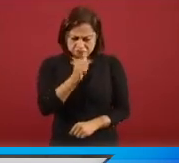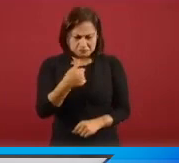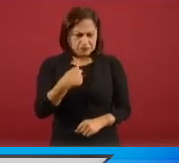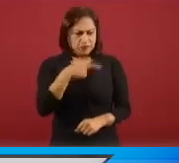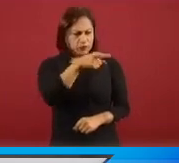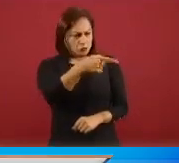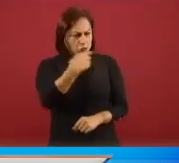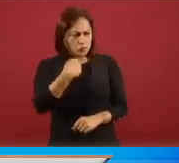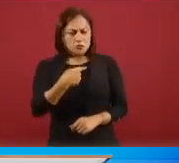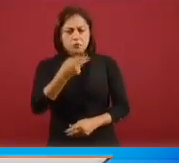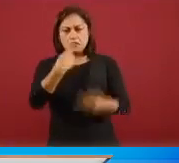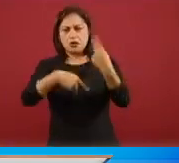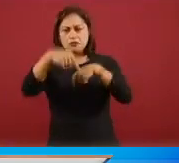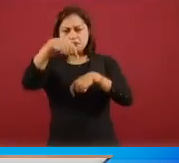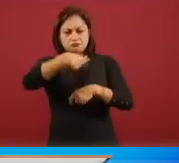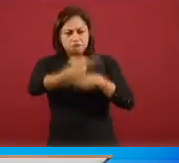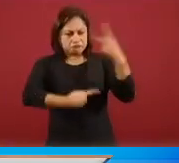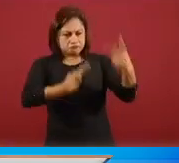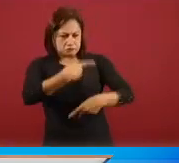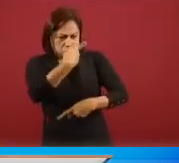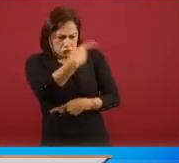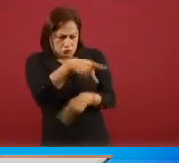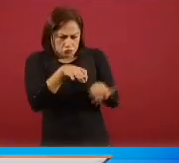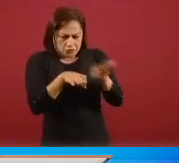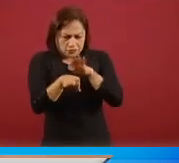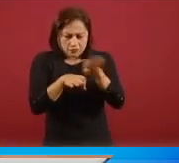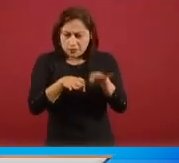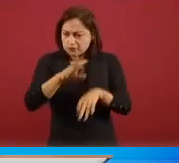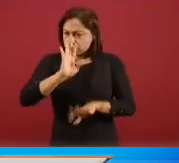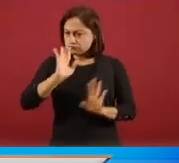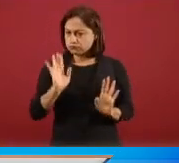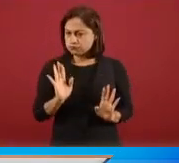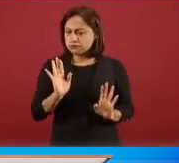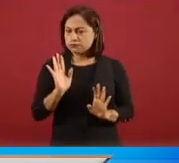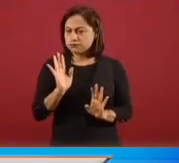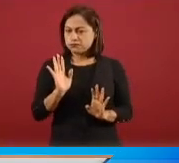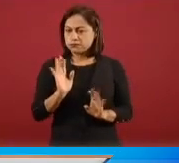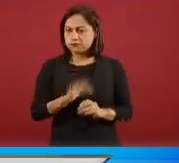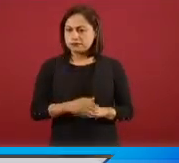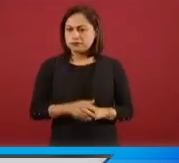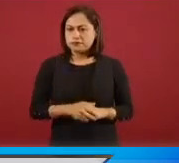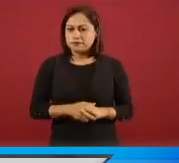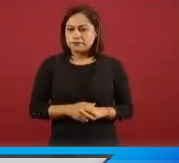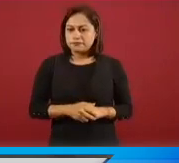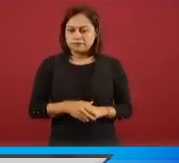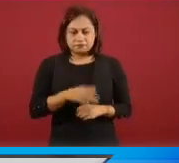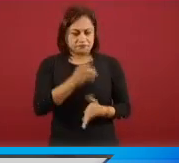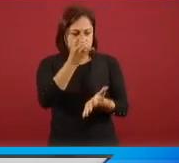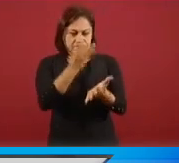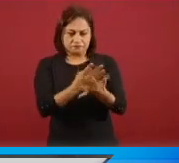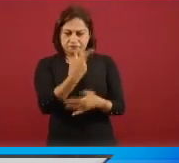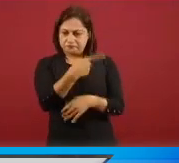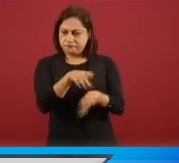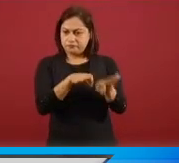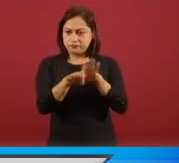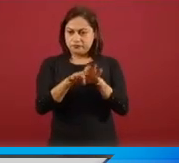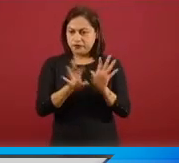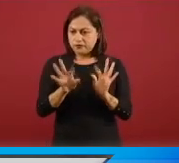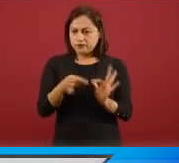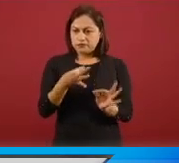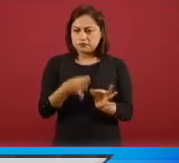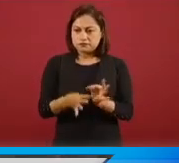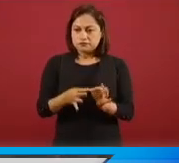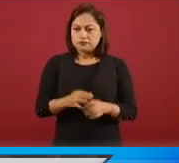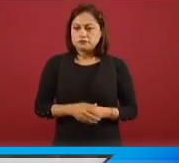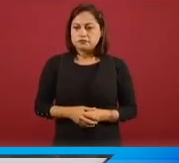antes ya no se compra ni se alquila la prensa que sin duda desconcierta a los medios de comunicación finalmente aclaramos que el adjetivo chayoteros